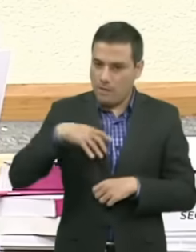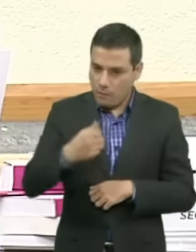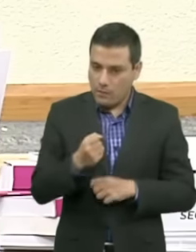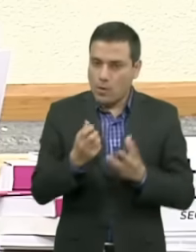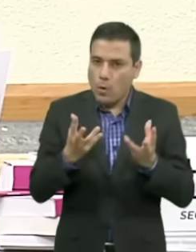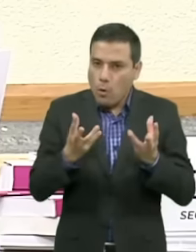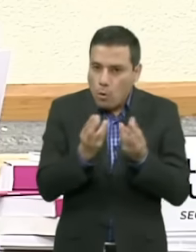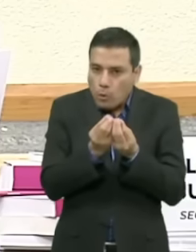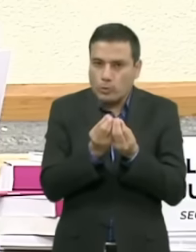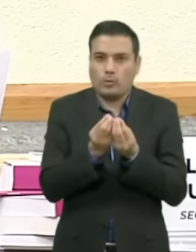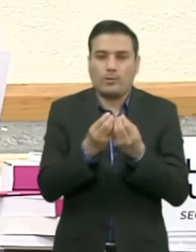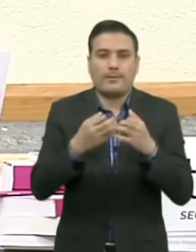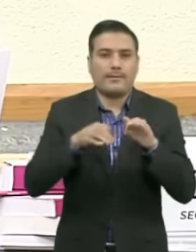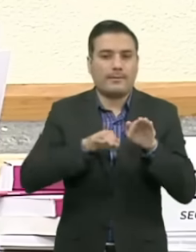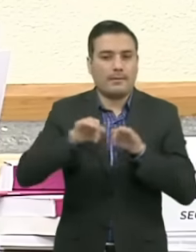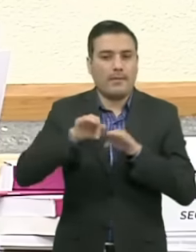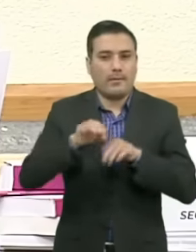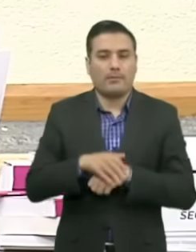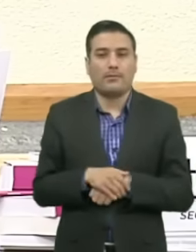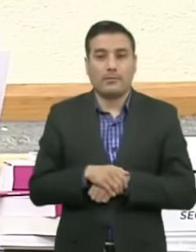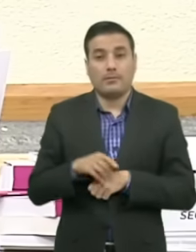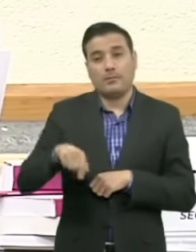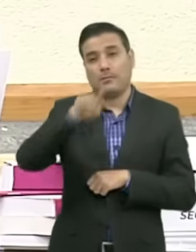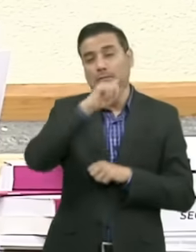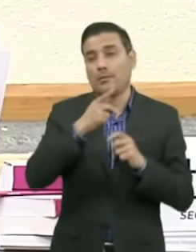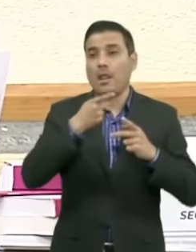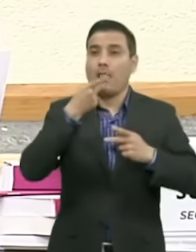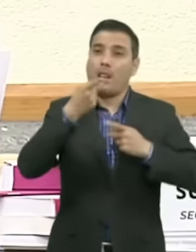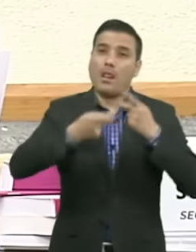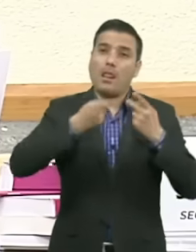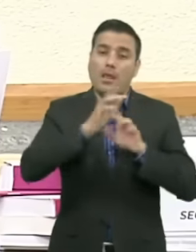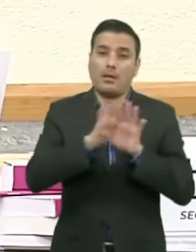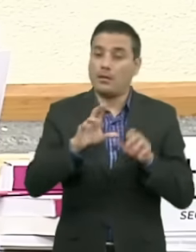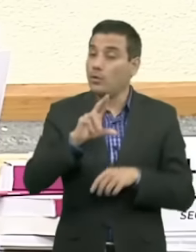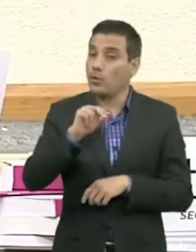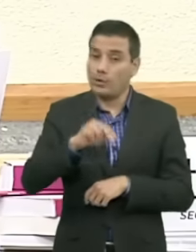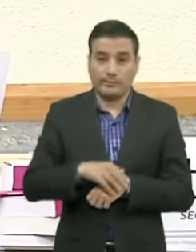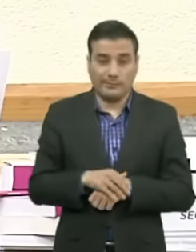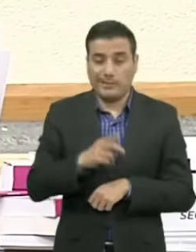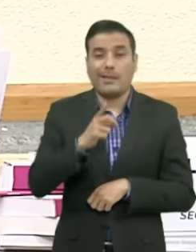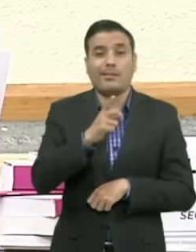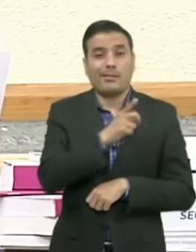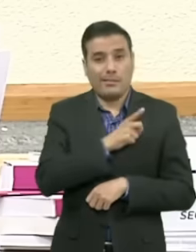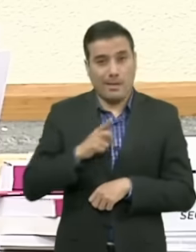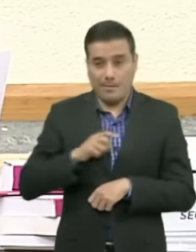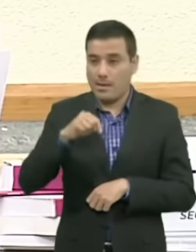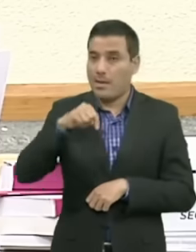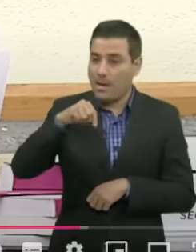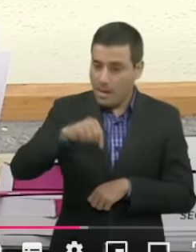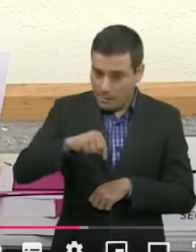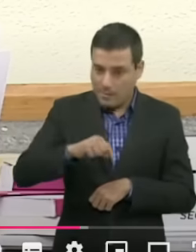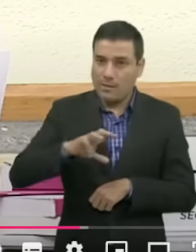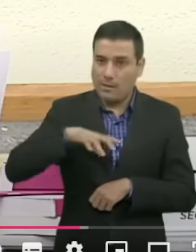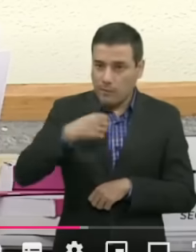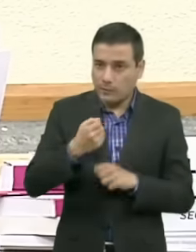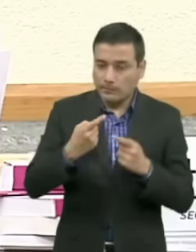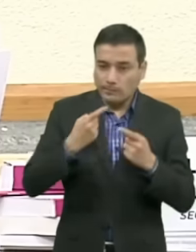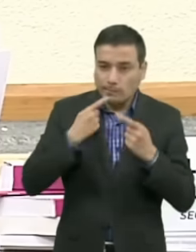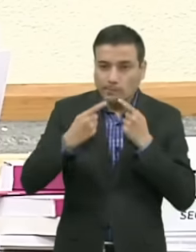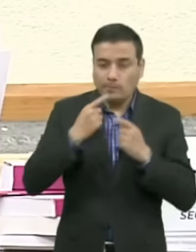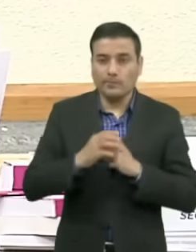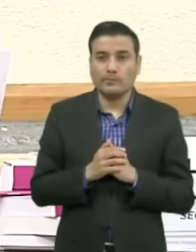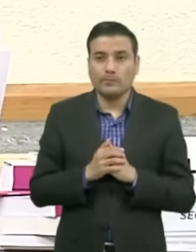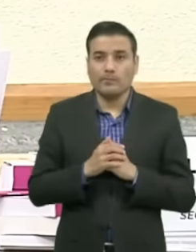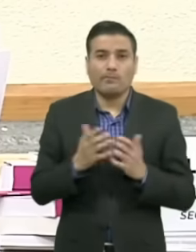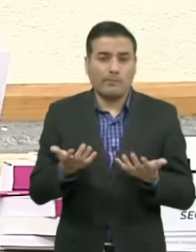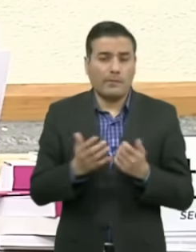a buscarla denodadamente, no de discurso, sino aquí presente en el instituto. El diseño de